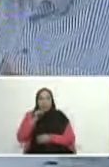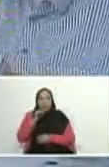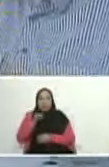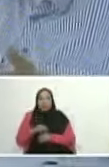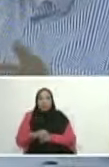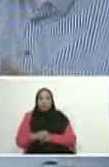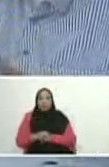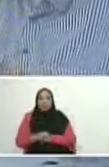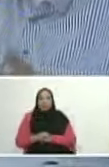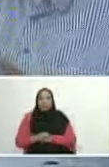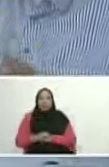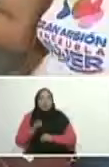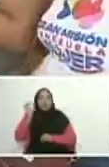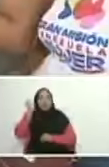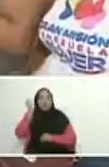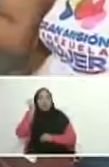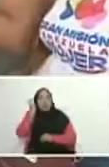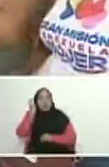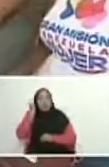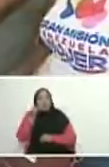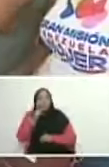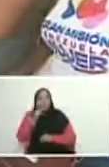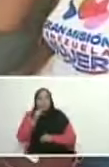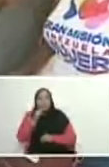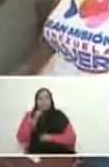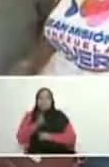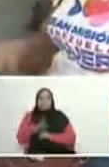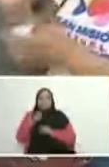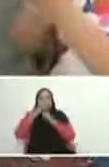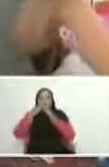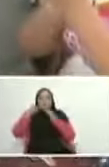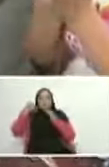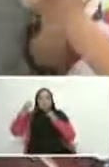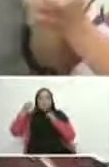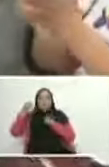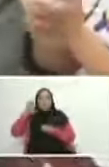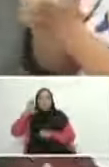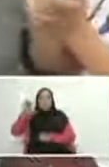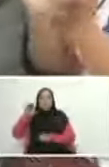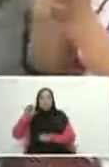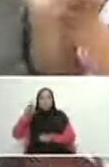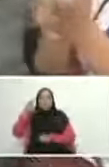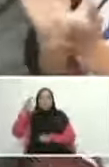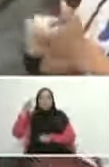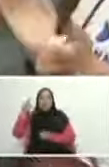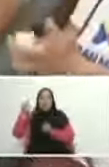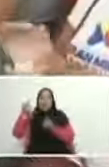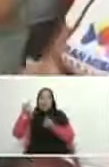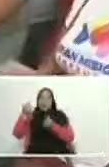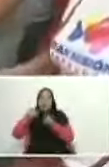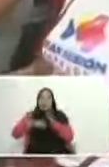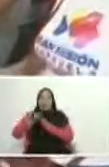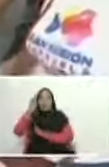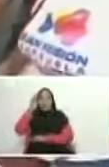Es admirable, la mujer está en la vanguardia de la lucha por la patria grande, por la prosperidad